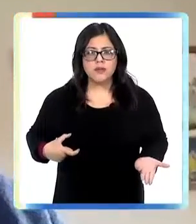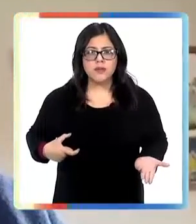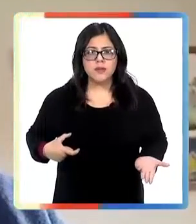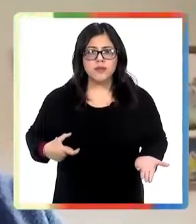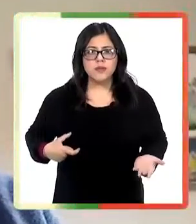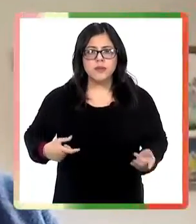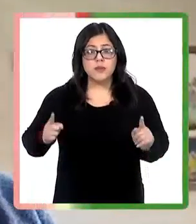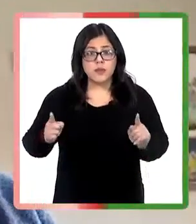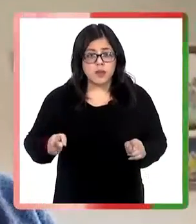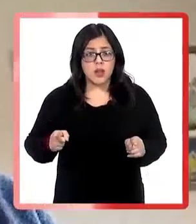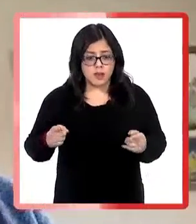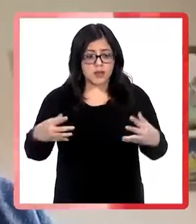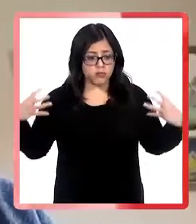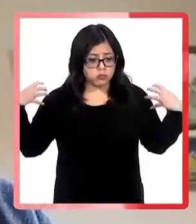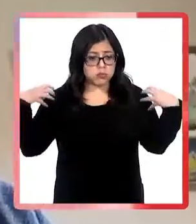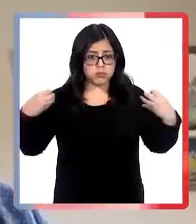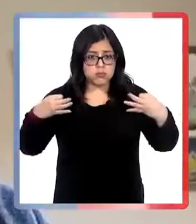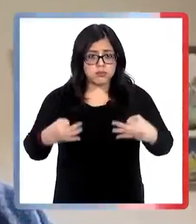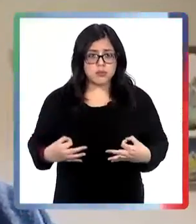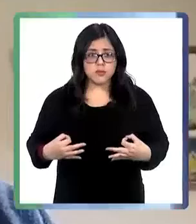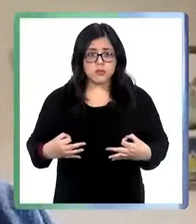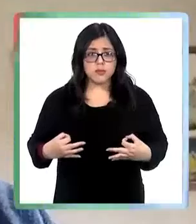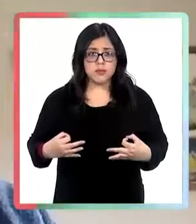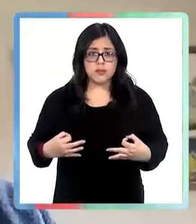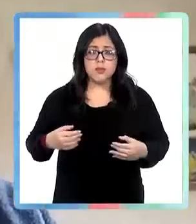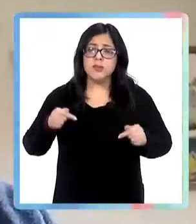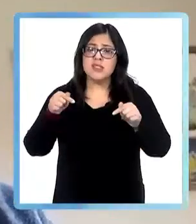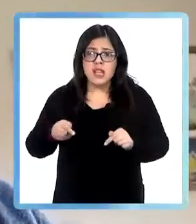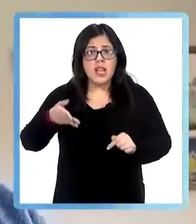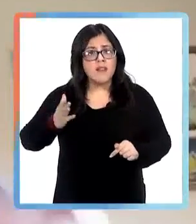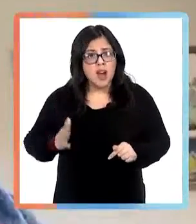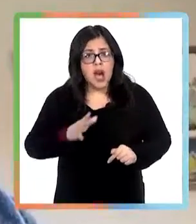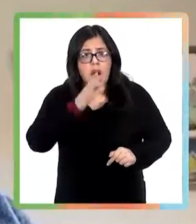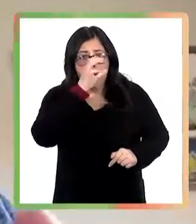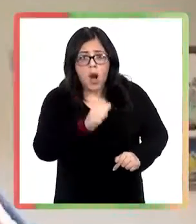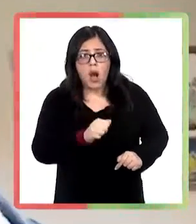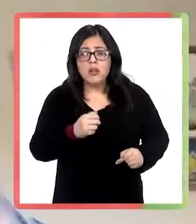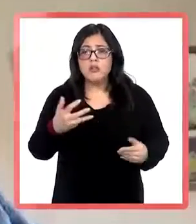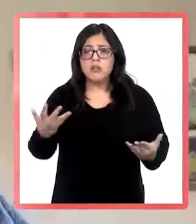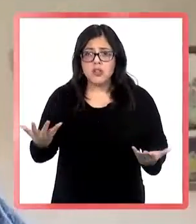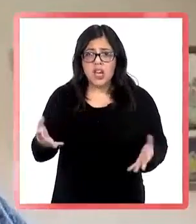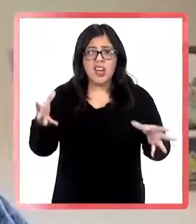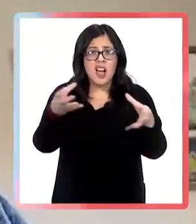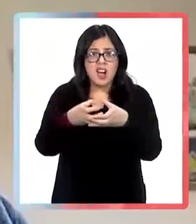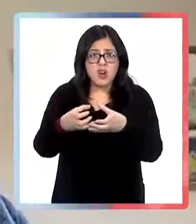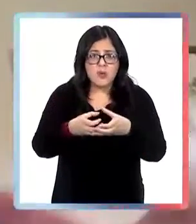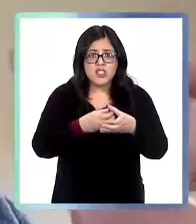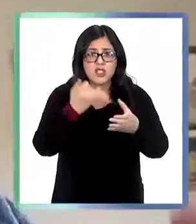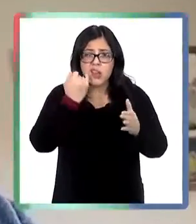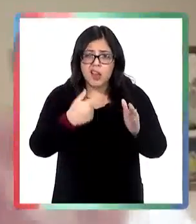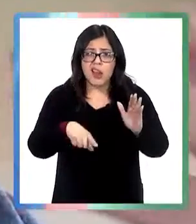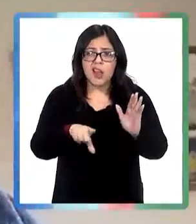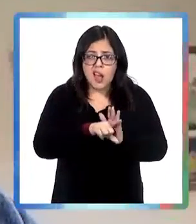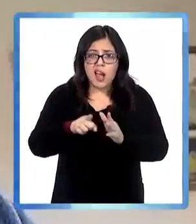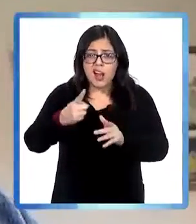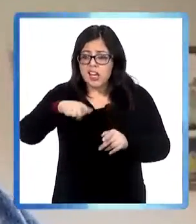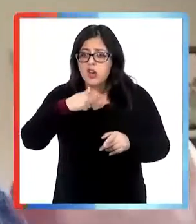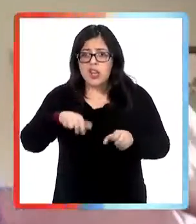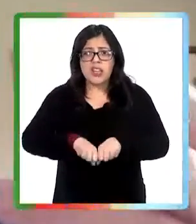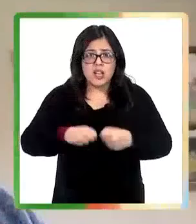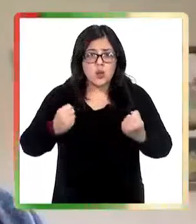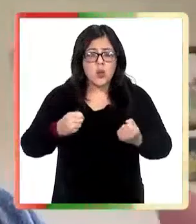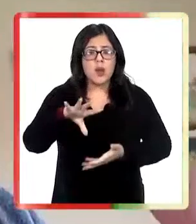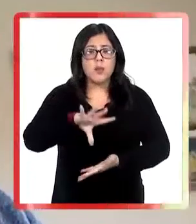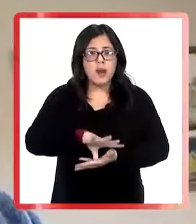gobierno? Que es el que tiene que tomar la iniciativa en este caso. ¿Va a seguir soportando que existan asociaciones ilícitas